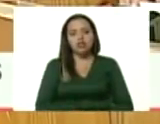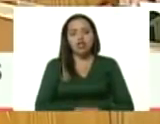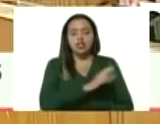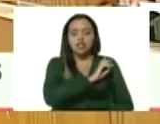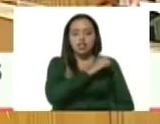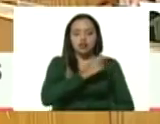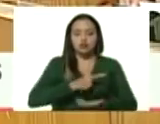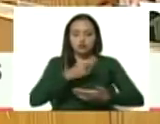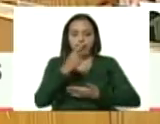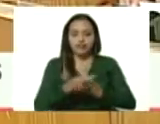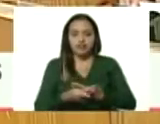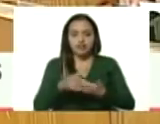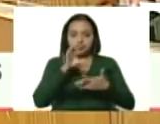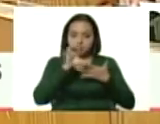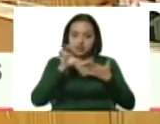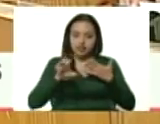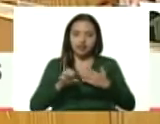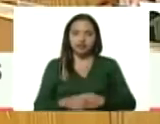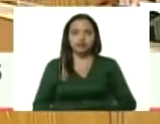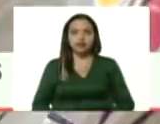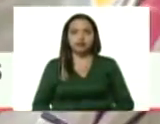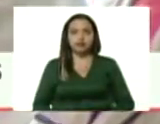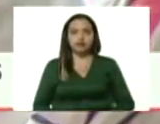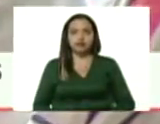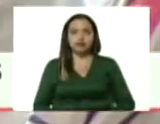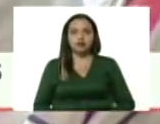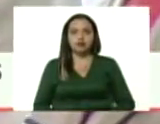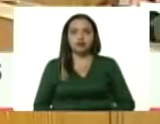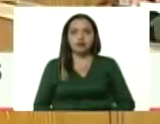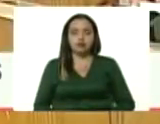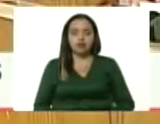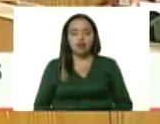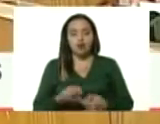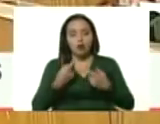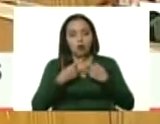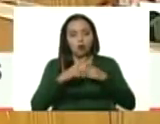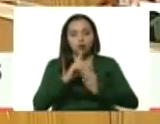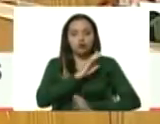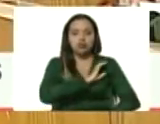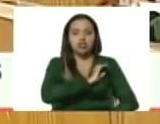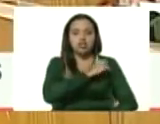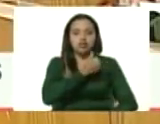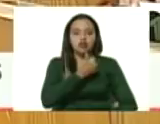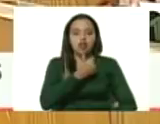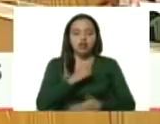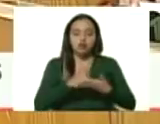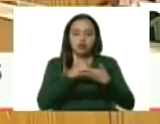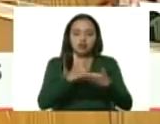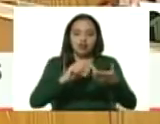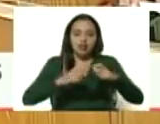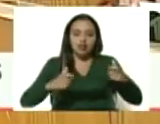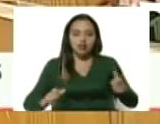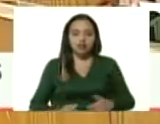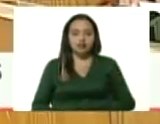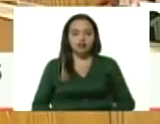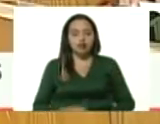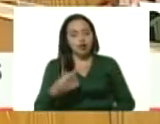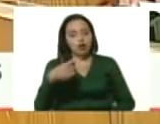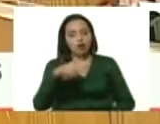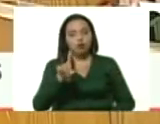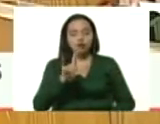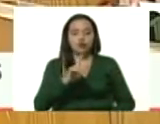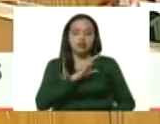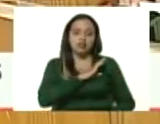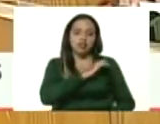estratégica. El general Rojas García, director de ayudantía general. Y el general de brigada